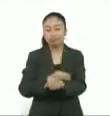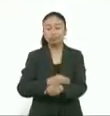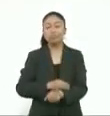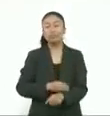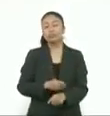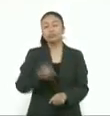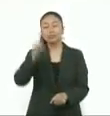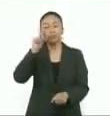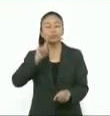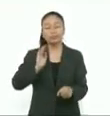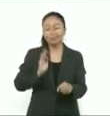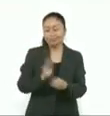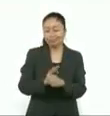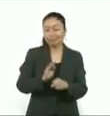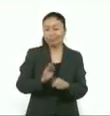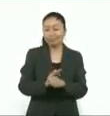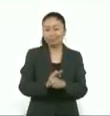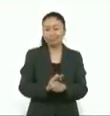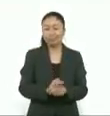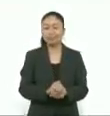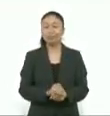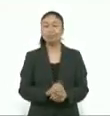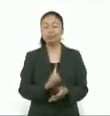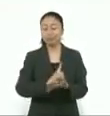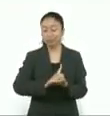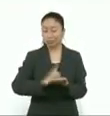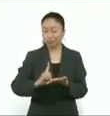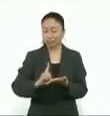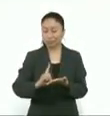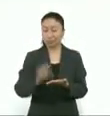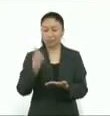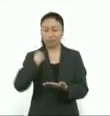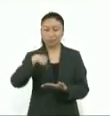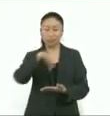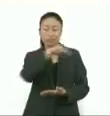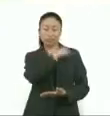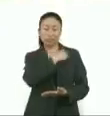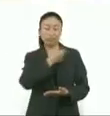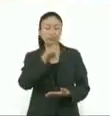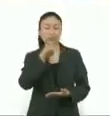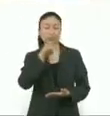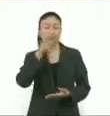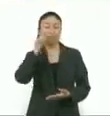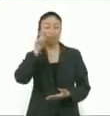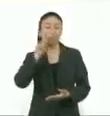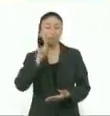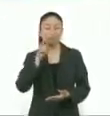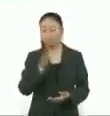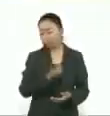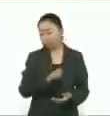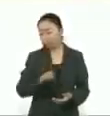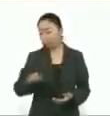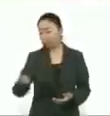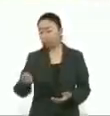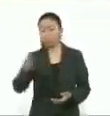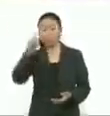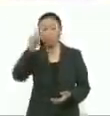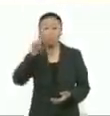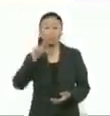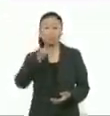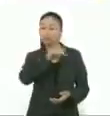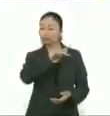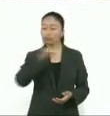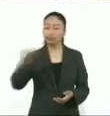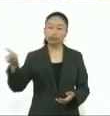y garantizar los derechos de nuestras niñas y mujeres. Es nuestra